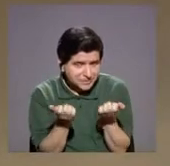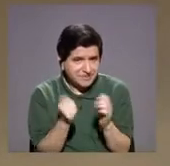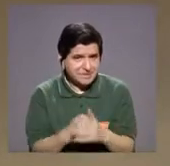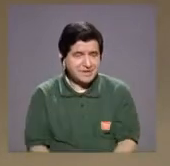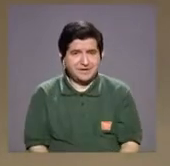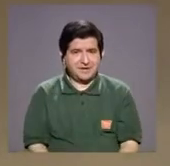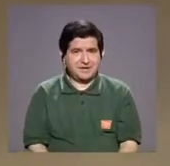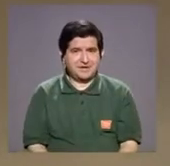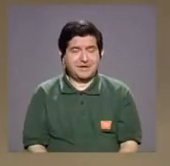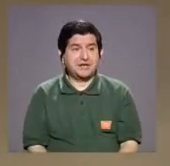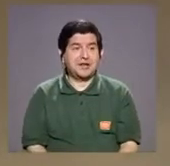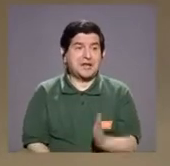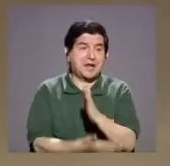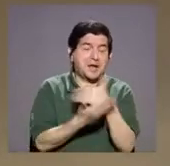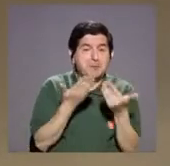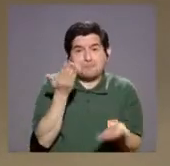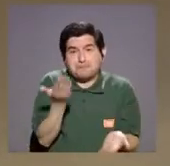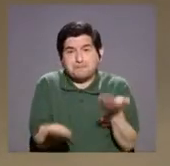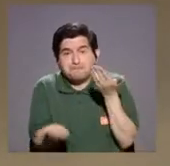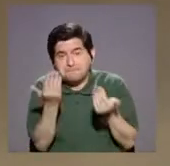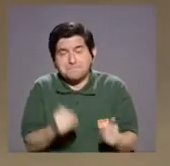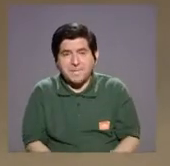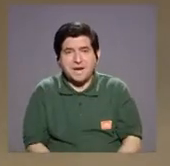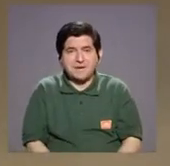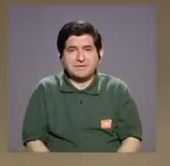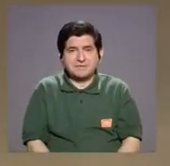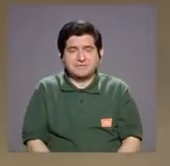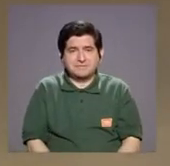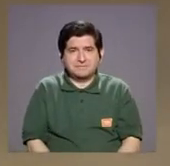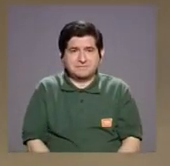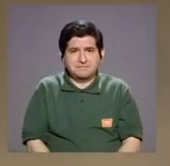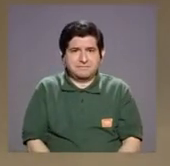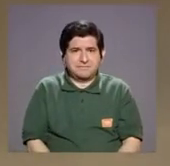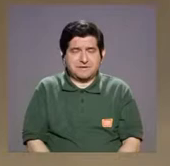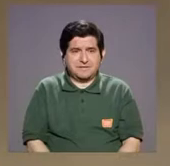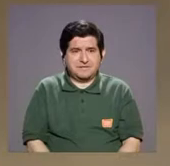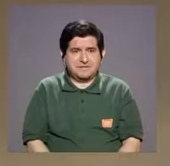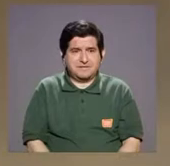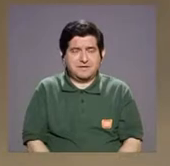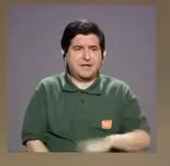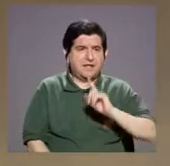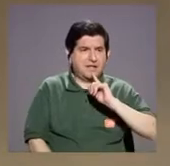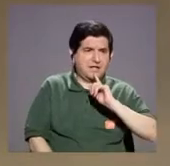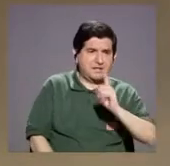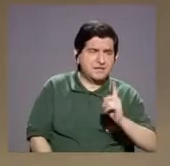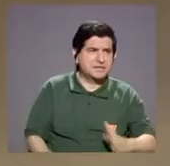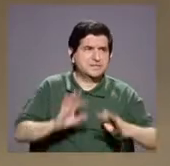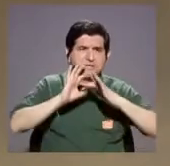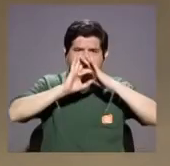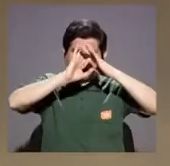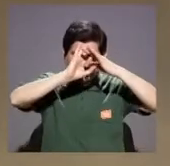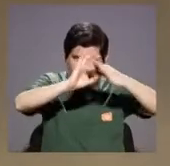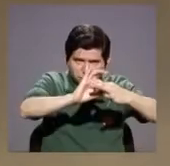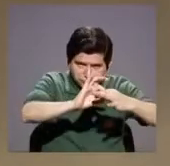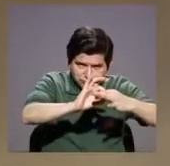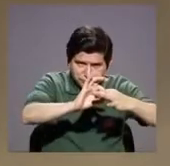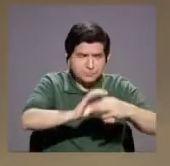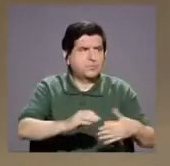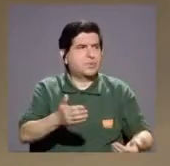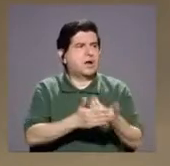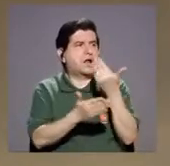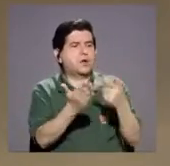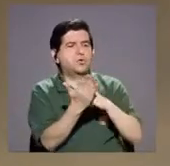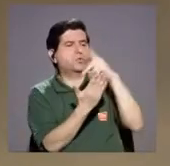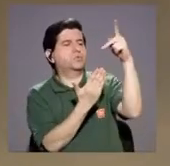por lo menos en parte y hacer algunas de las menciones a lo que al a los dos